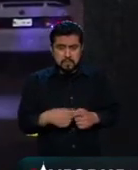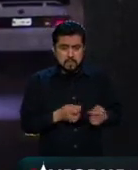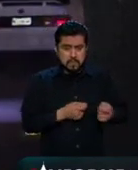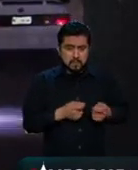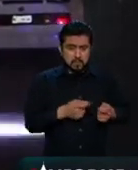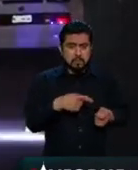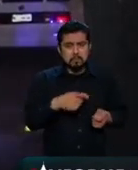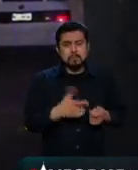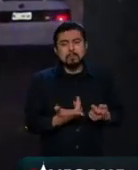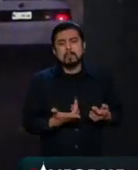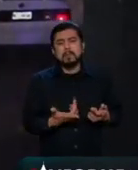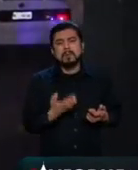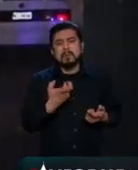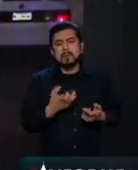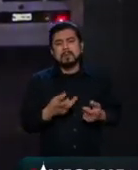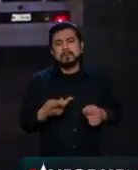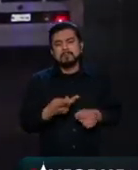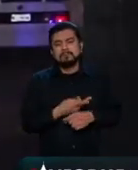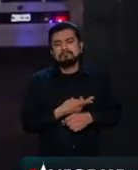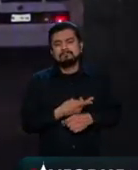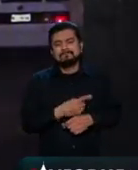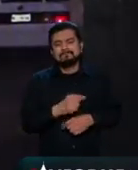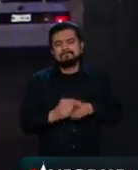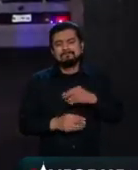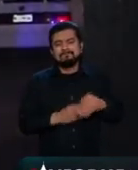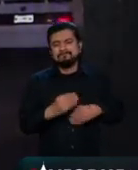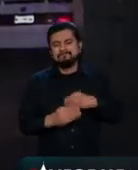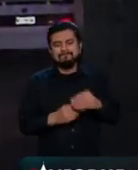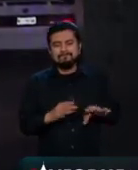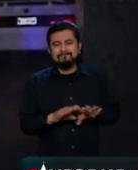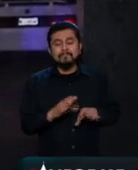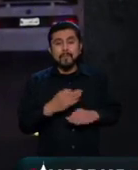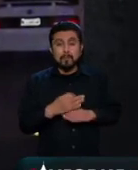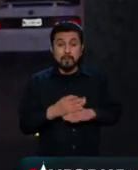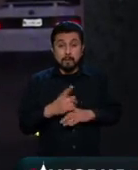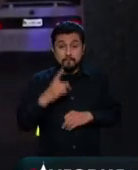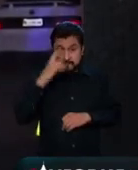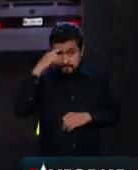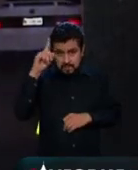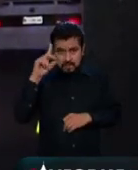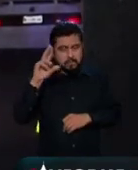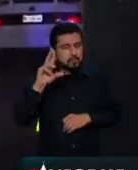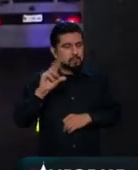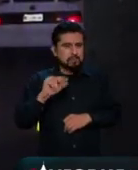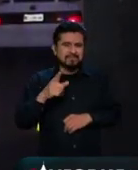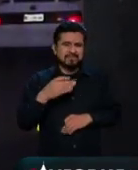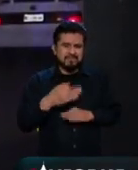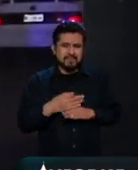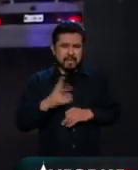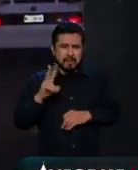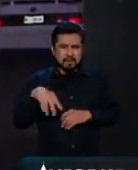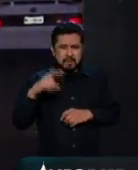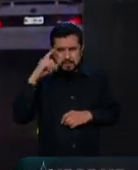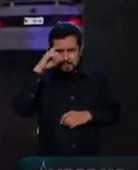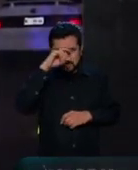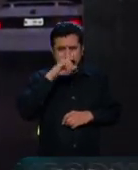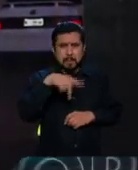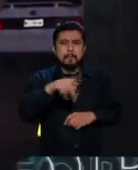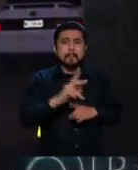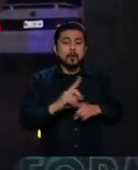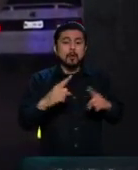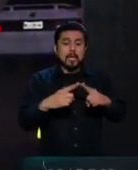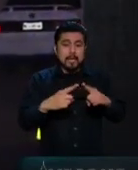país. Entonces, la relación no es fácil, es compleja, pero sí podemos decir que la Iglesia